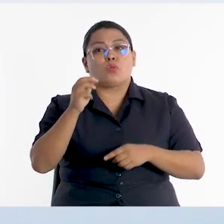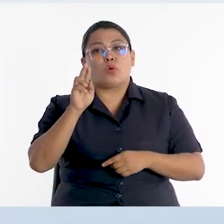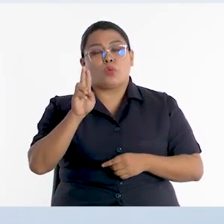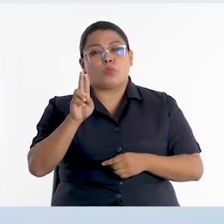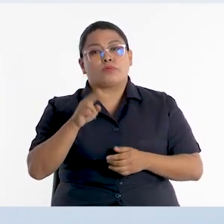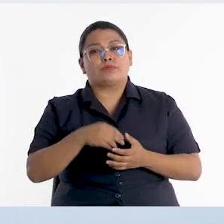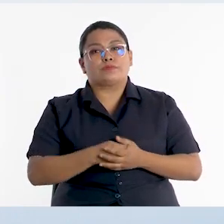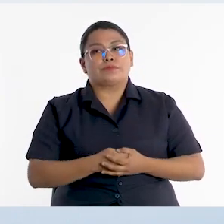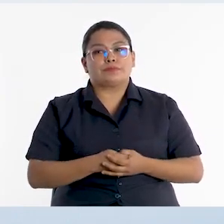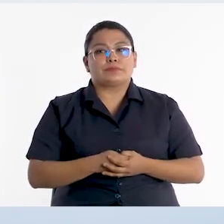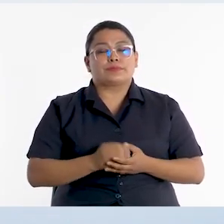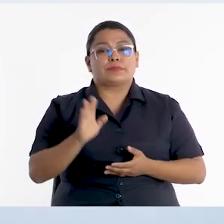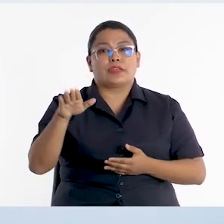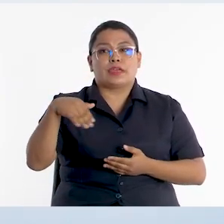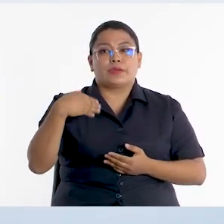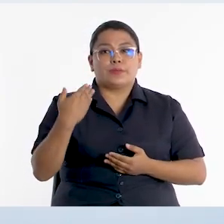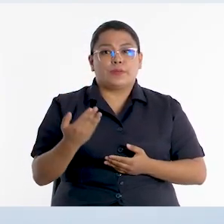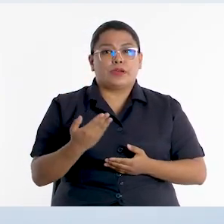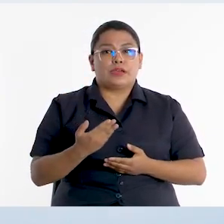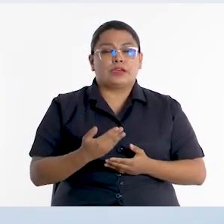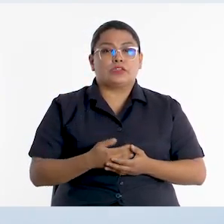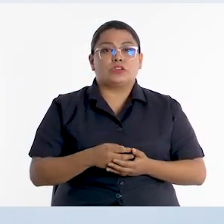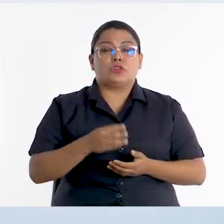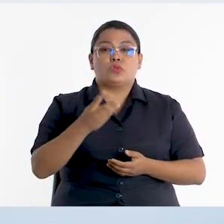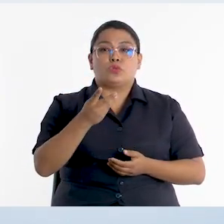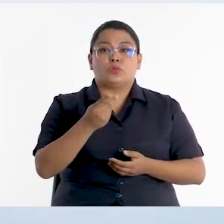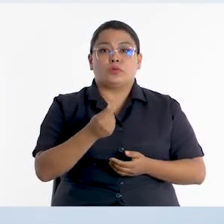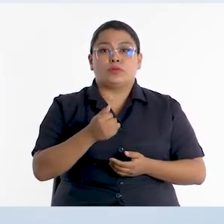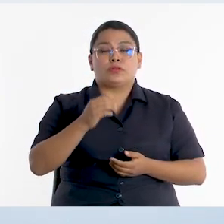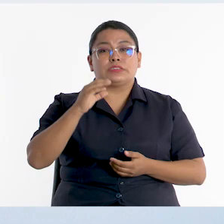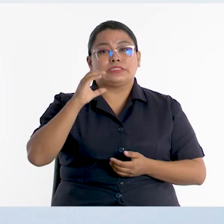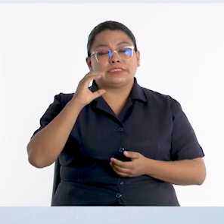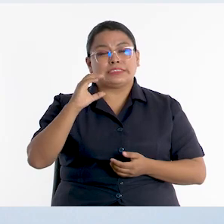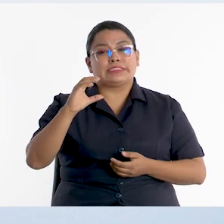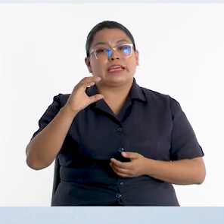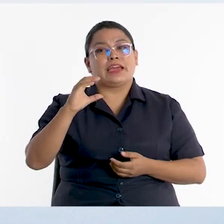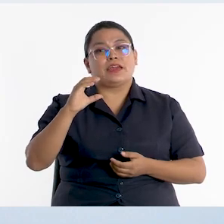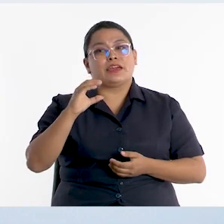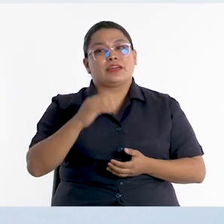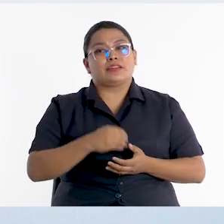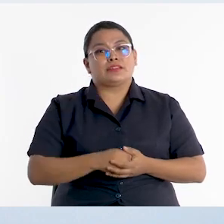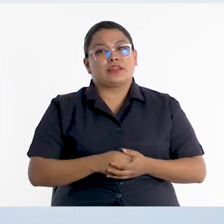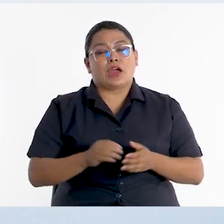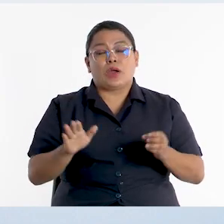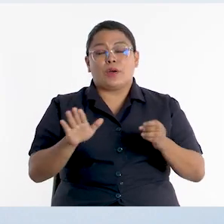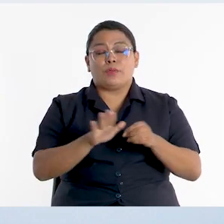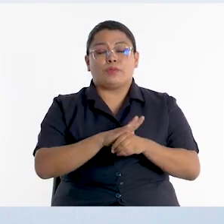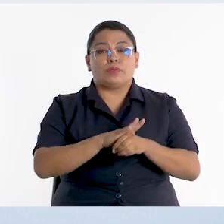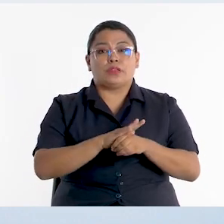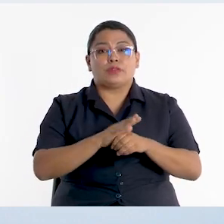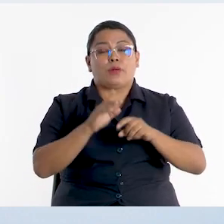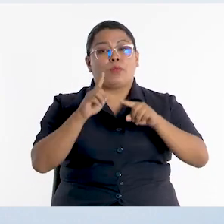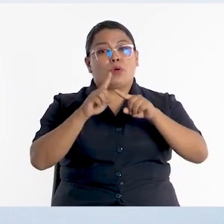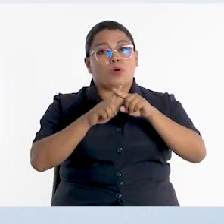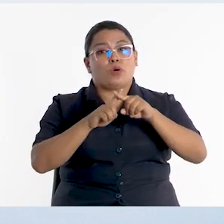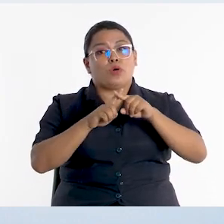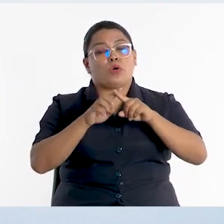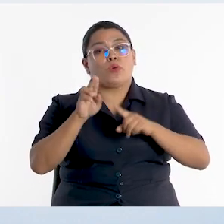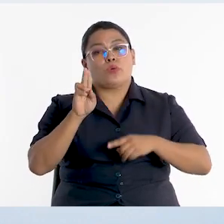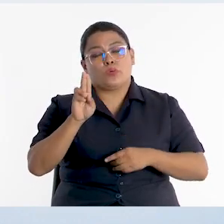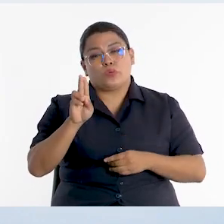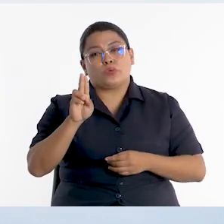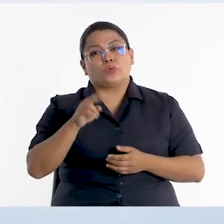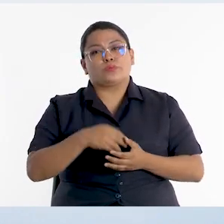de una cifra. Luego, un número formado por cantidad de centenas completas